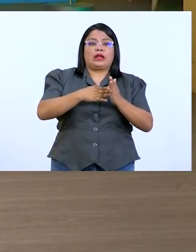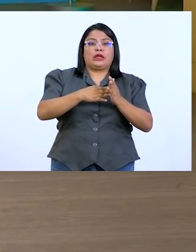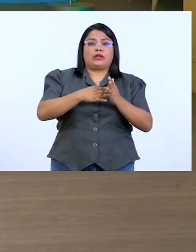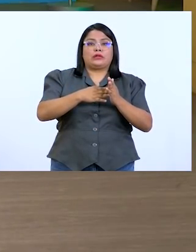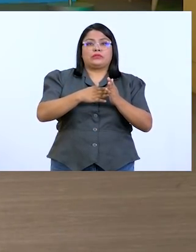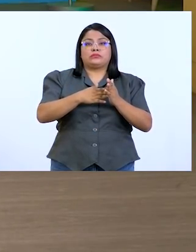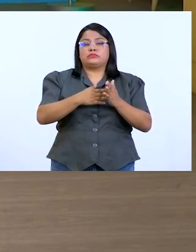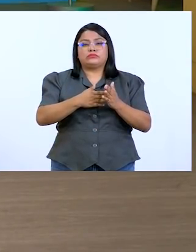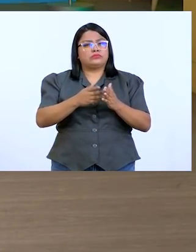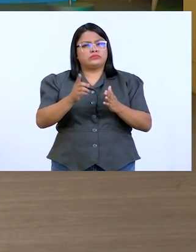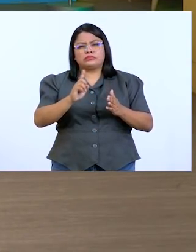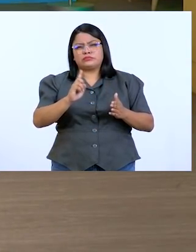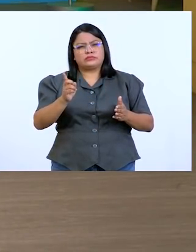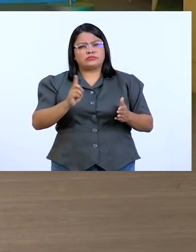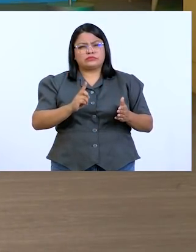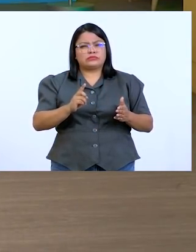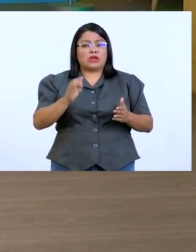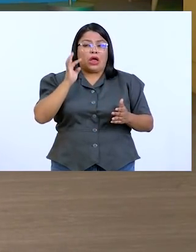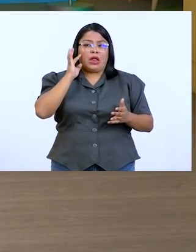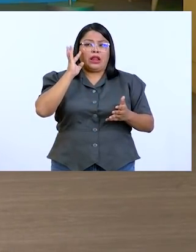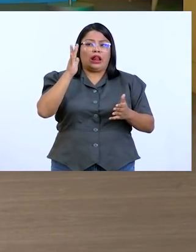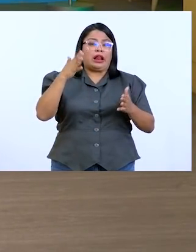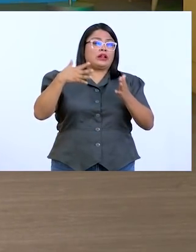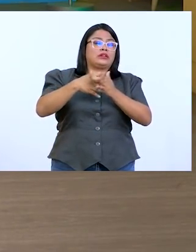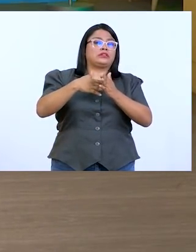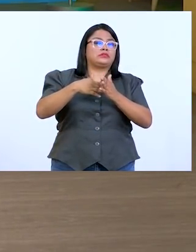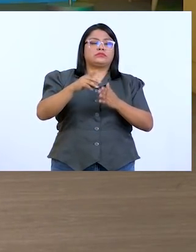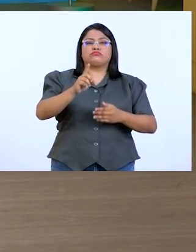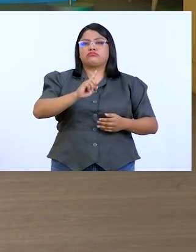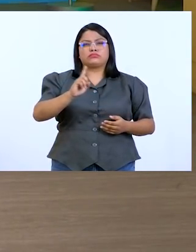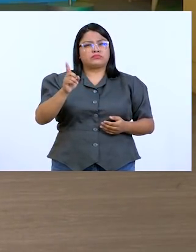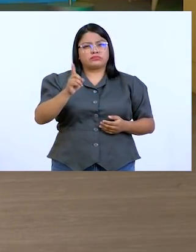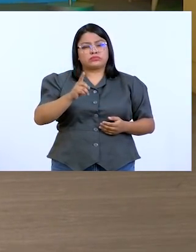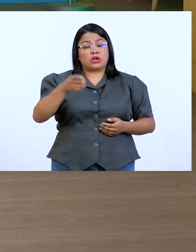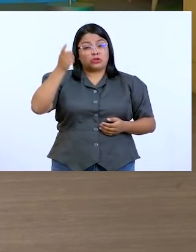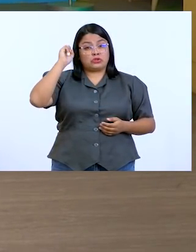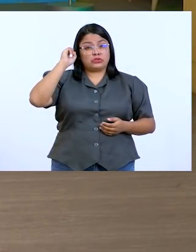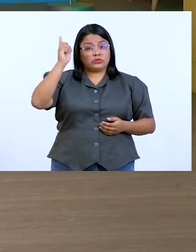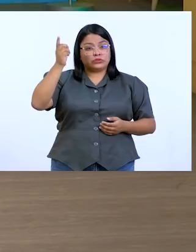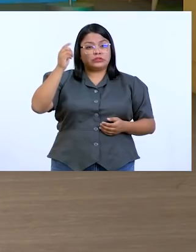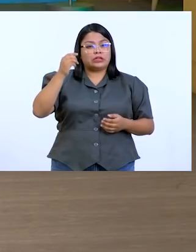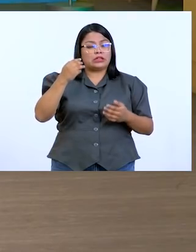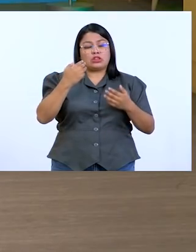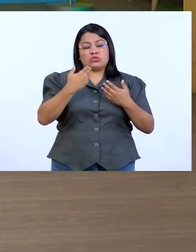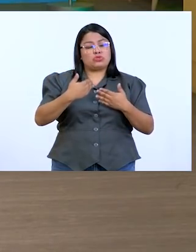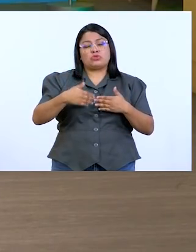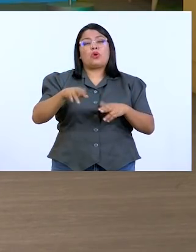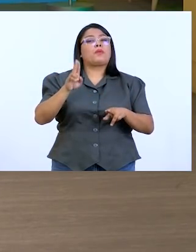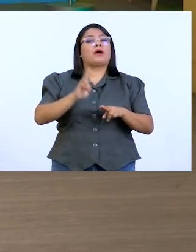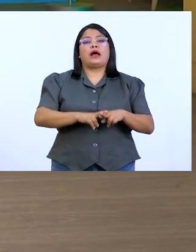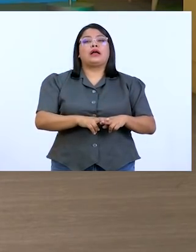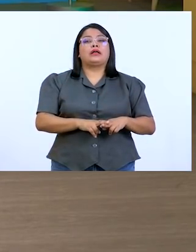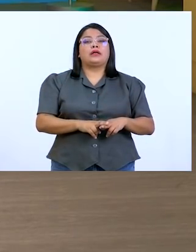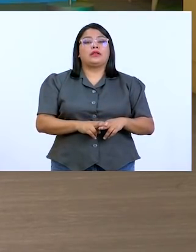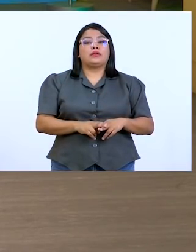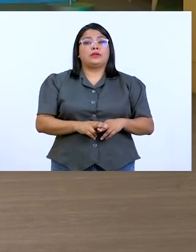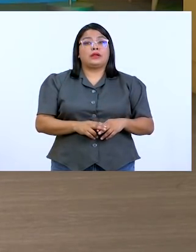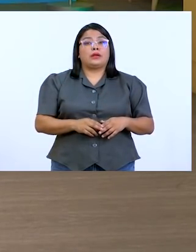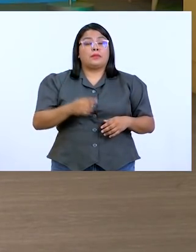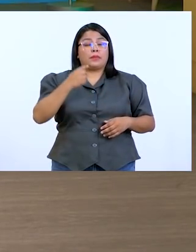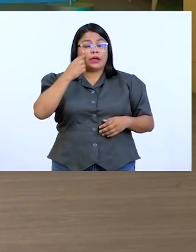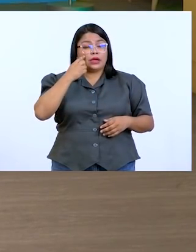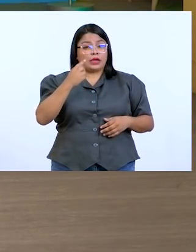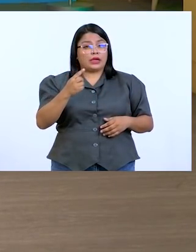o como algo que inhibe la creatividad o la espontaneidad que como docentes tenemos por naturaleza, ¿verdad? Sino que